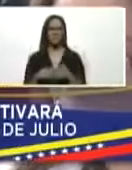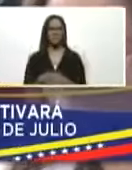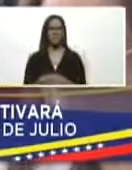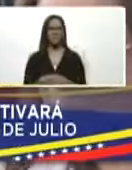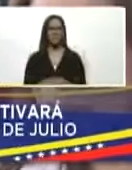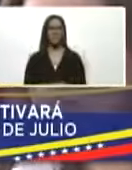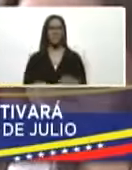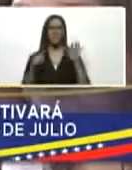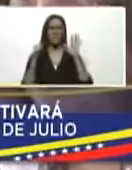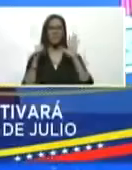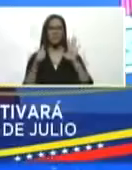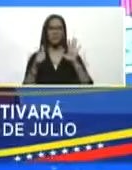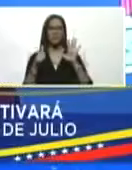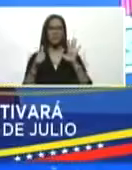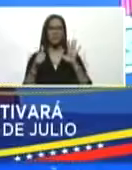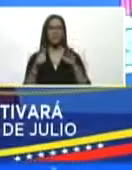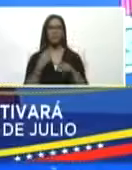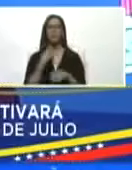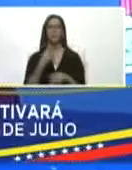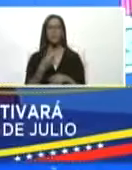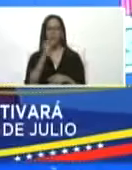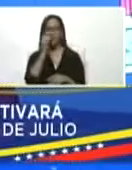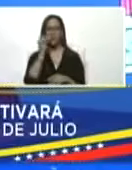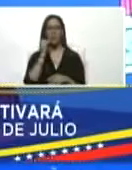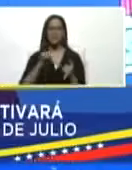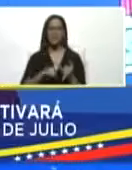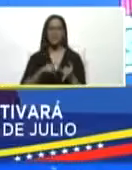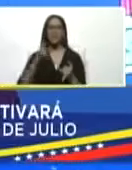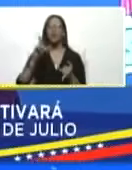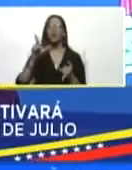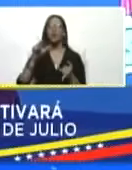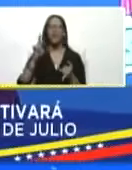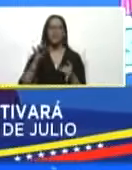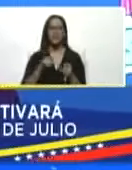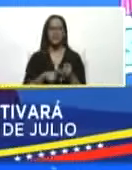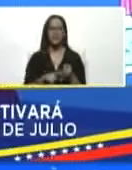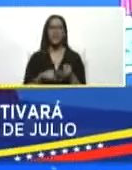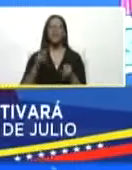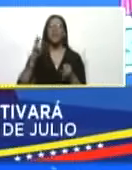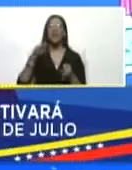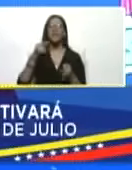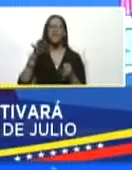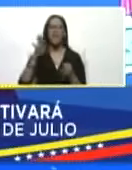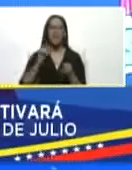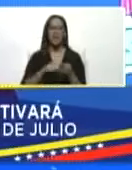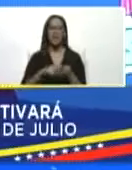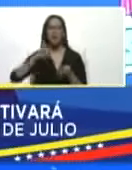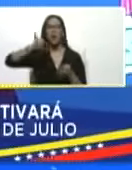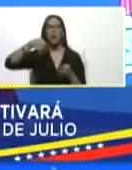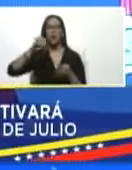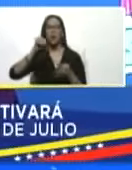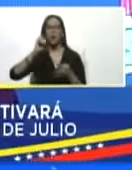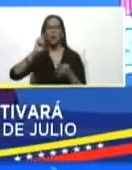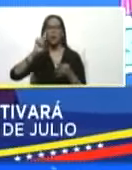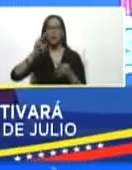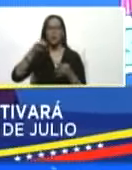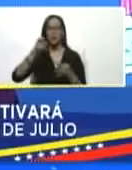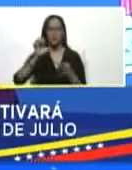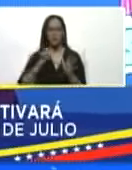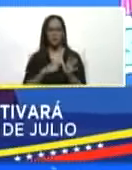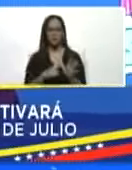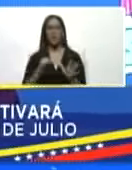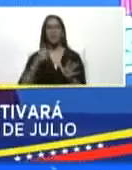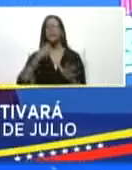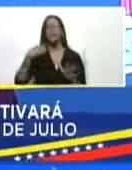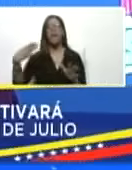Seis voceros y voceras. Gabriela Jiménez, Jorge Arriaza y Blanca